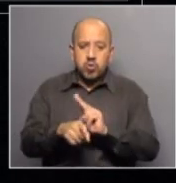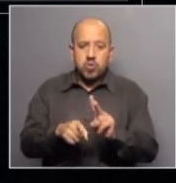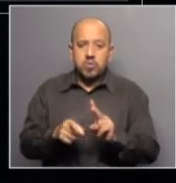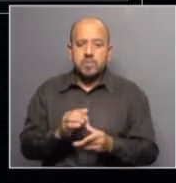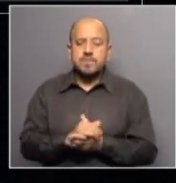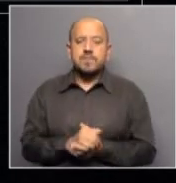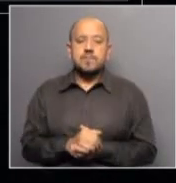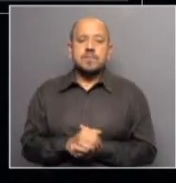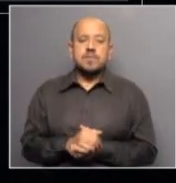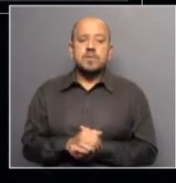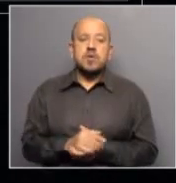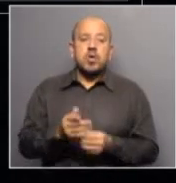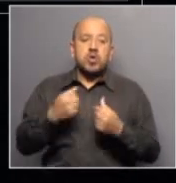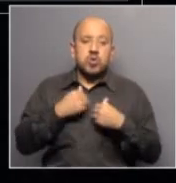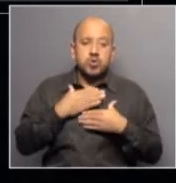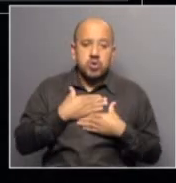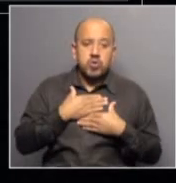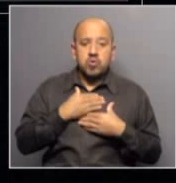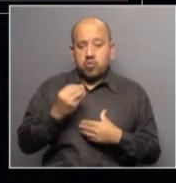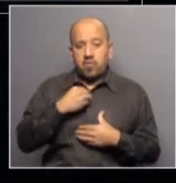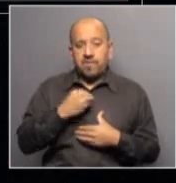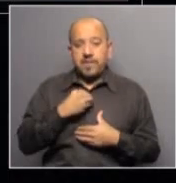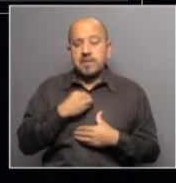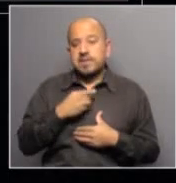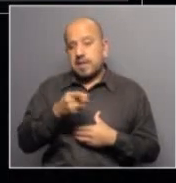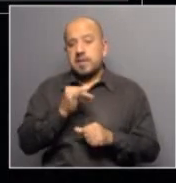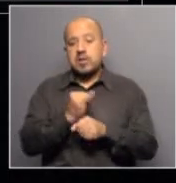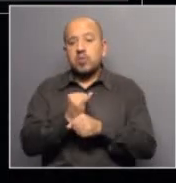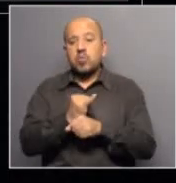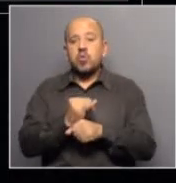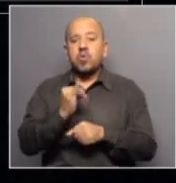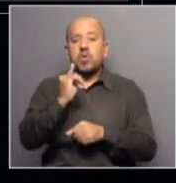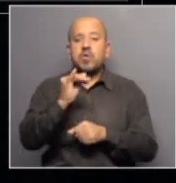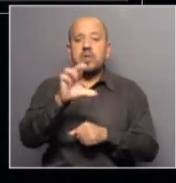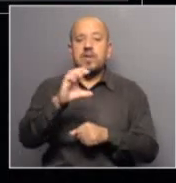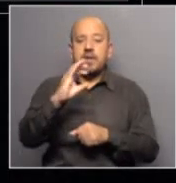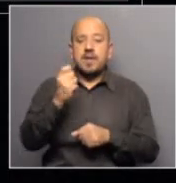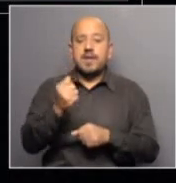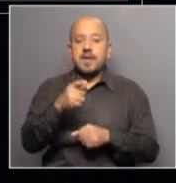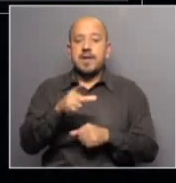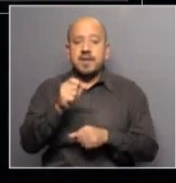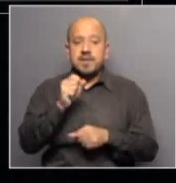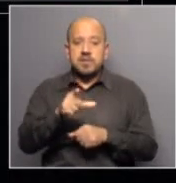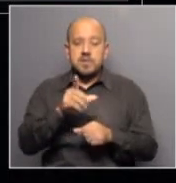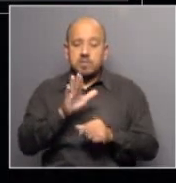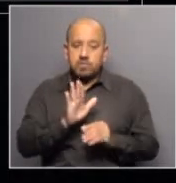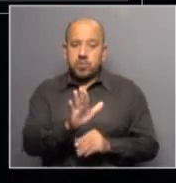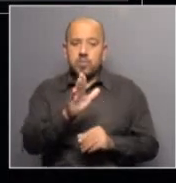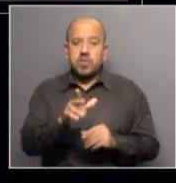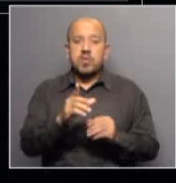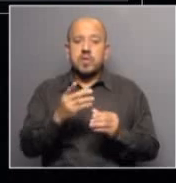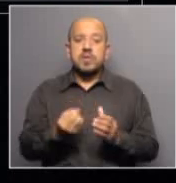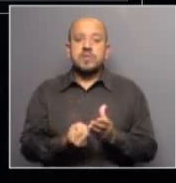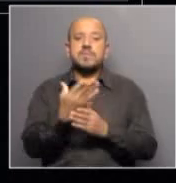confiamos en el IRCA, que es el Instituto de Regulación y Control del Cannabis, que es un instituto, un órgano que se crea específicamente en la Ley de